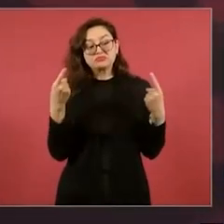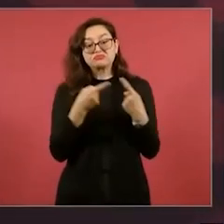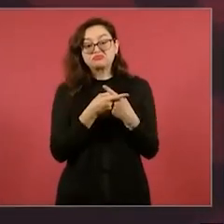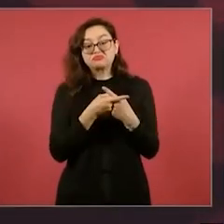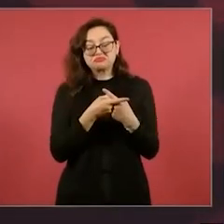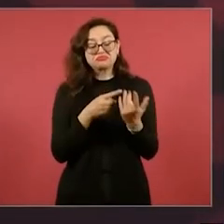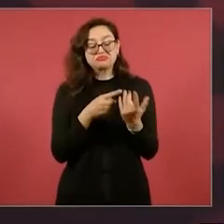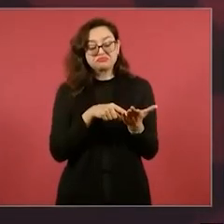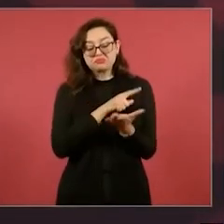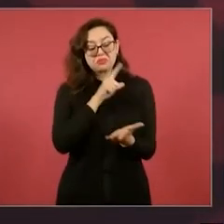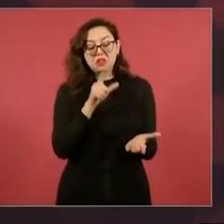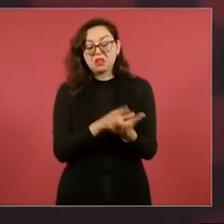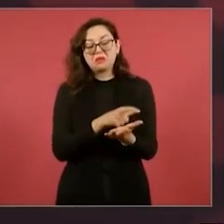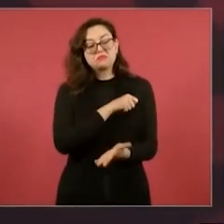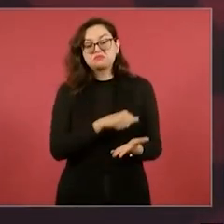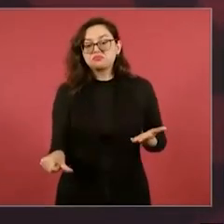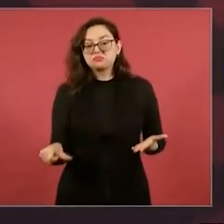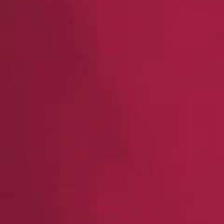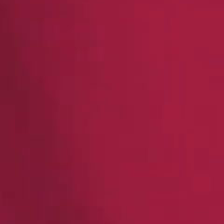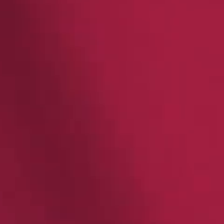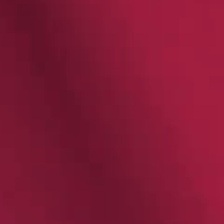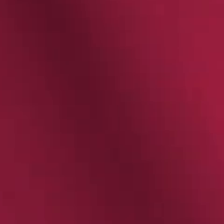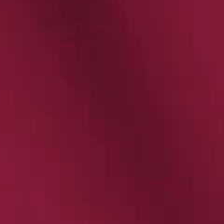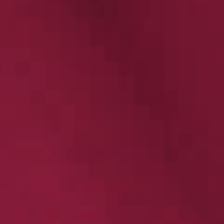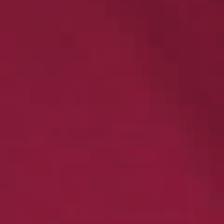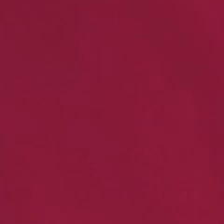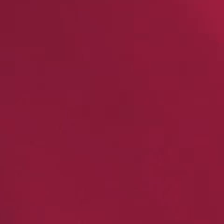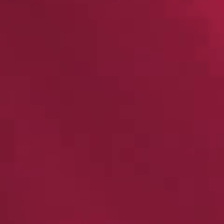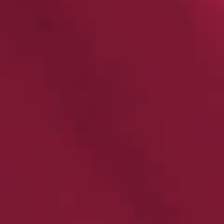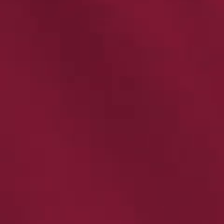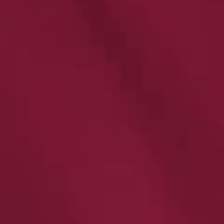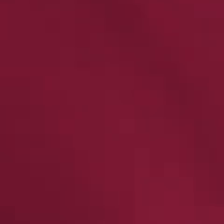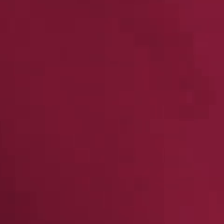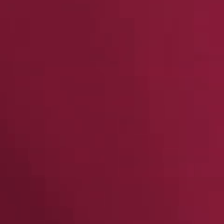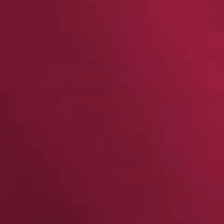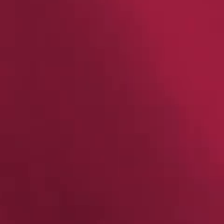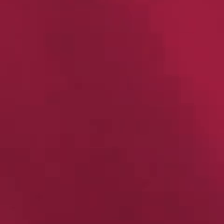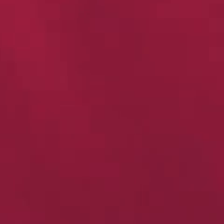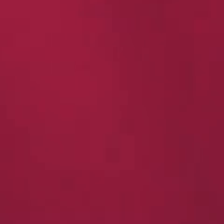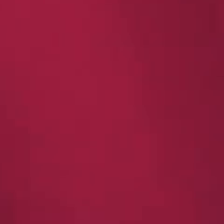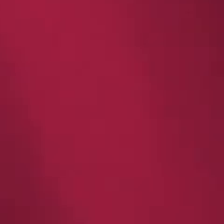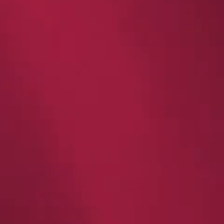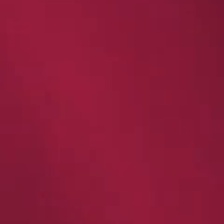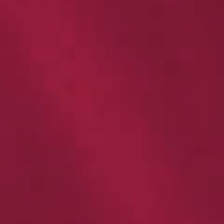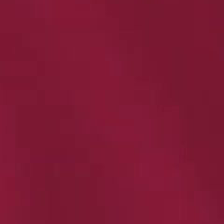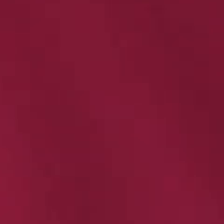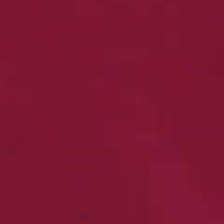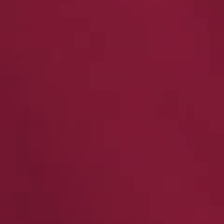la anulan. Gobierno de México.